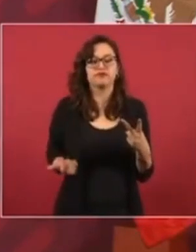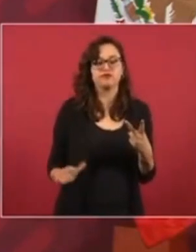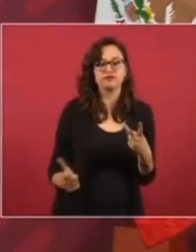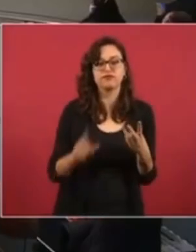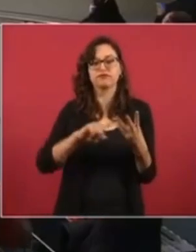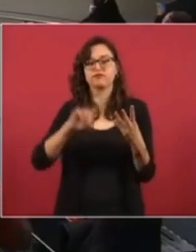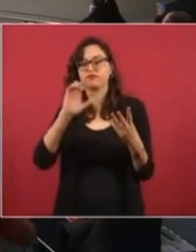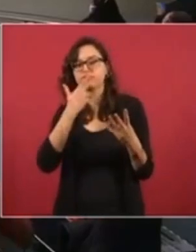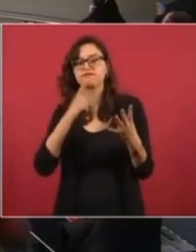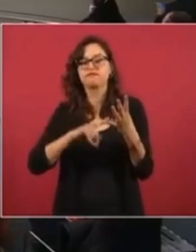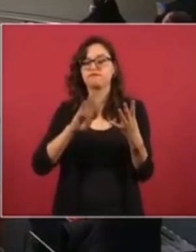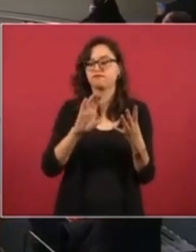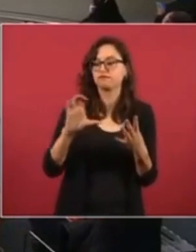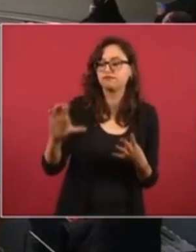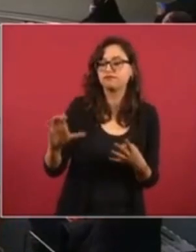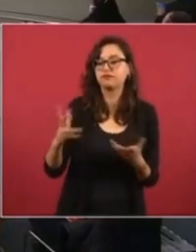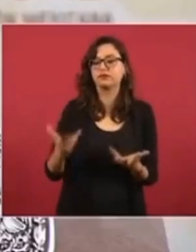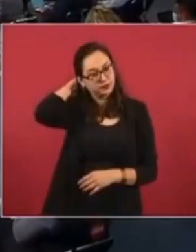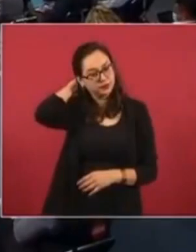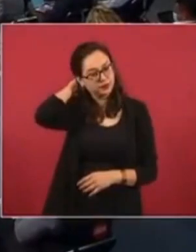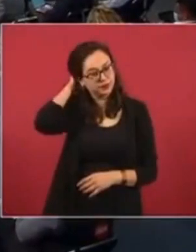de Diputados para escuchar a Yeiko Poleski.